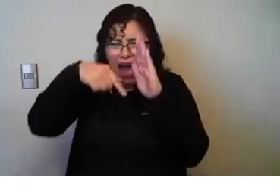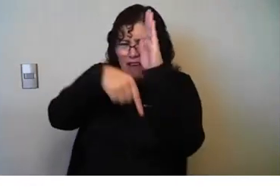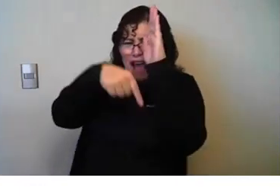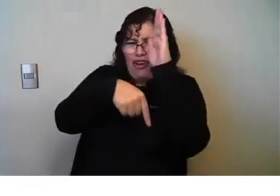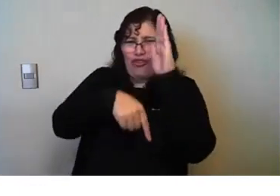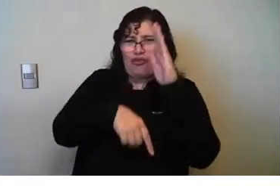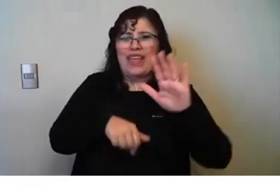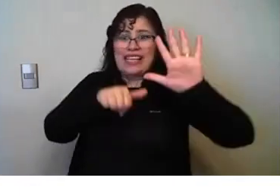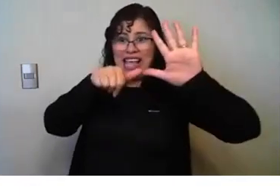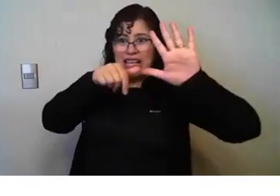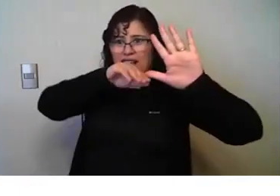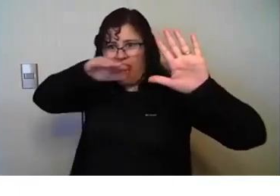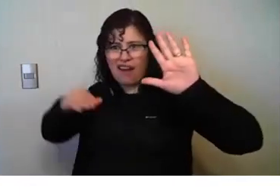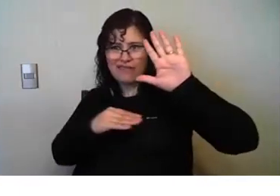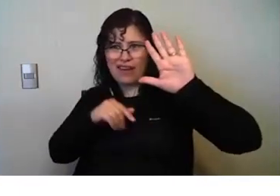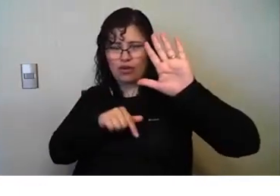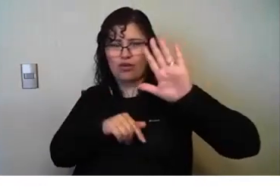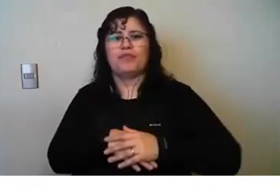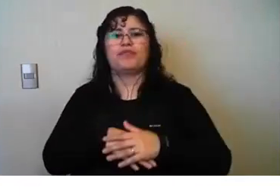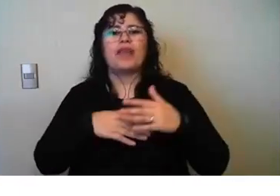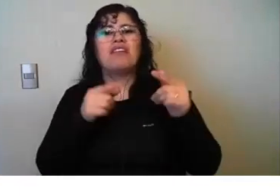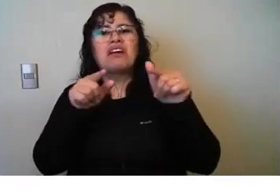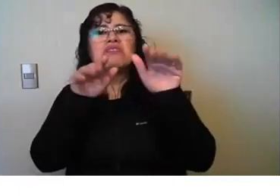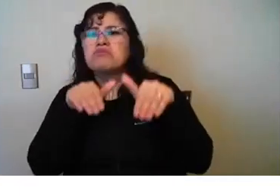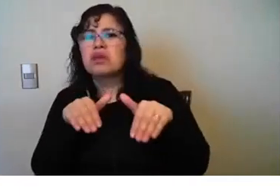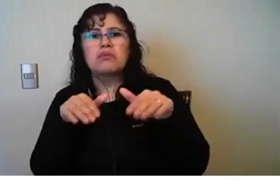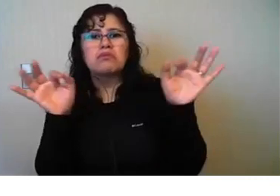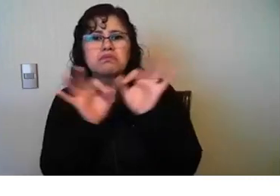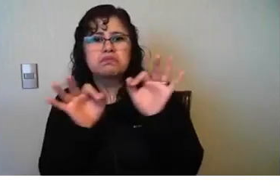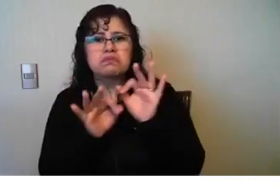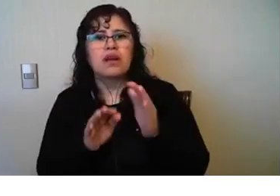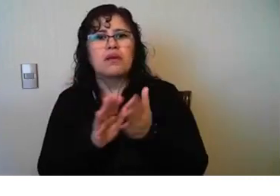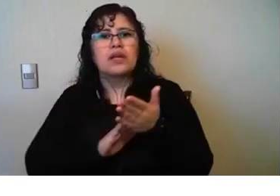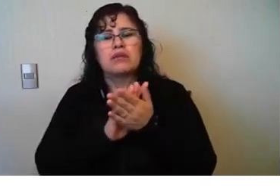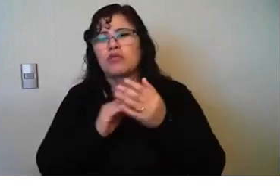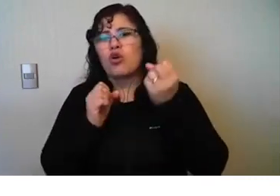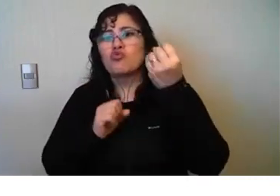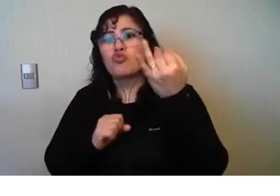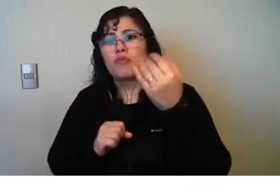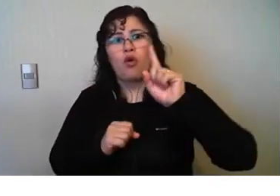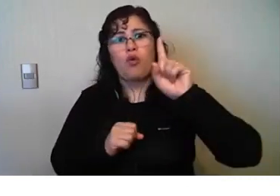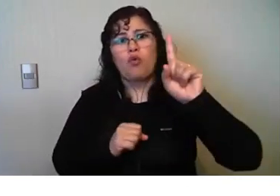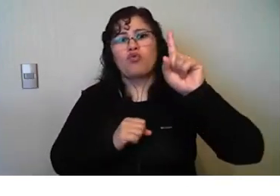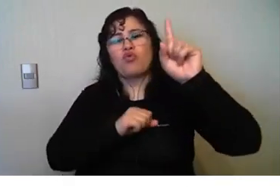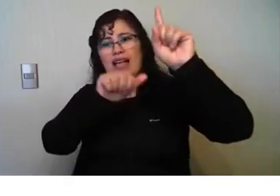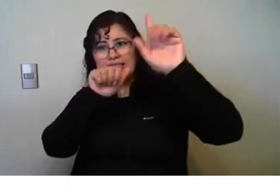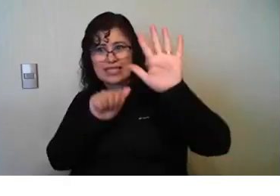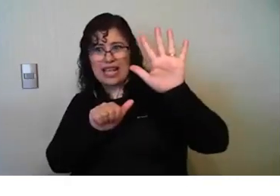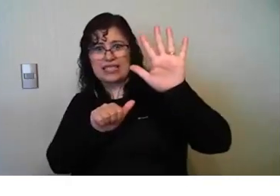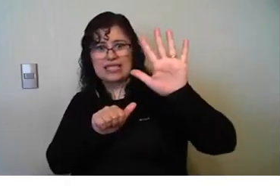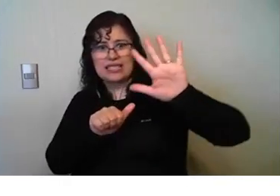6 capas. Acá hay un detalle de lo mismo, de la número 1 a la número 6,